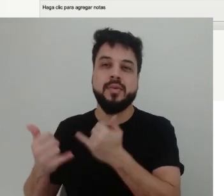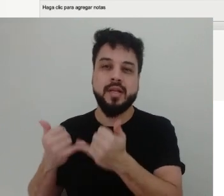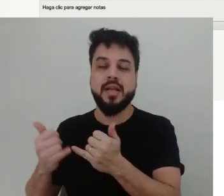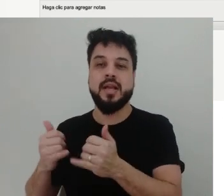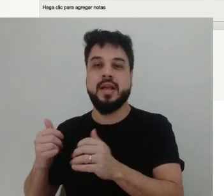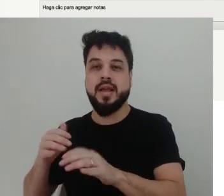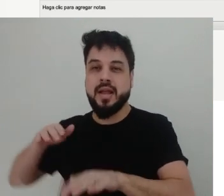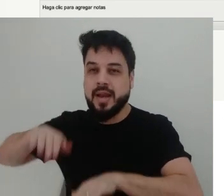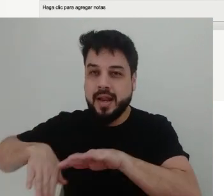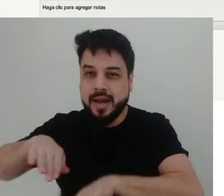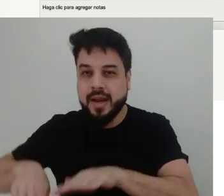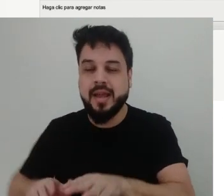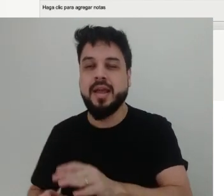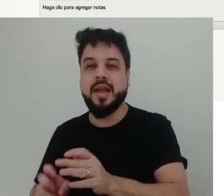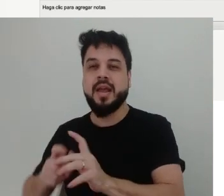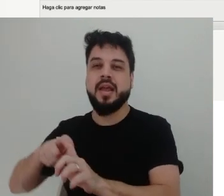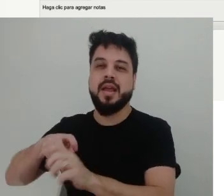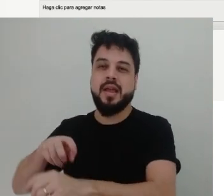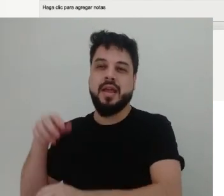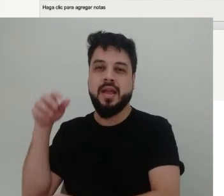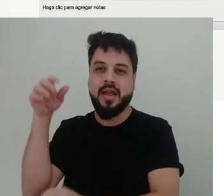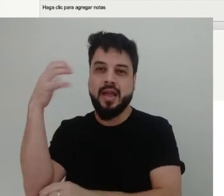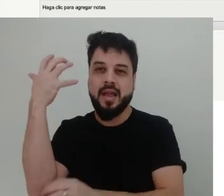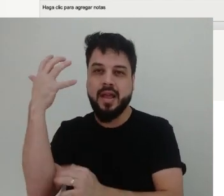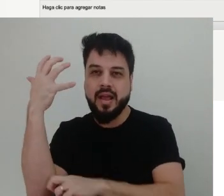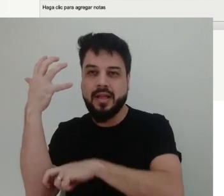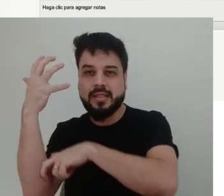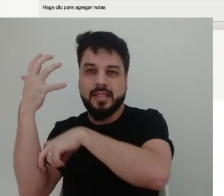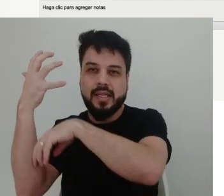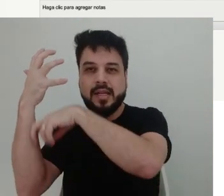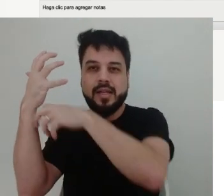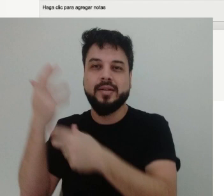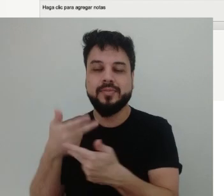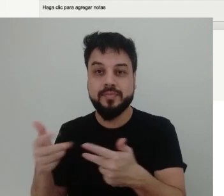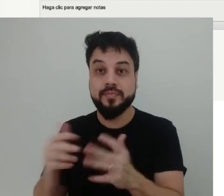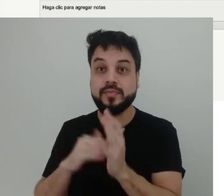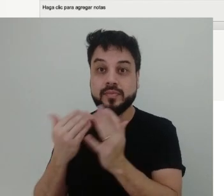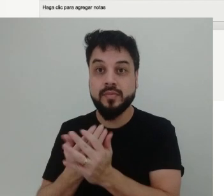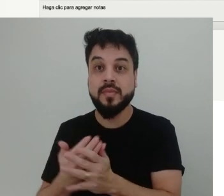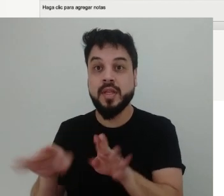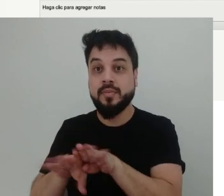a través de los sentidos y las acciones, especialmente cuando estaba en Piraí.